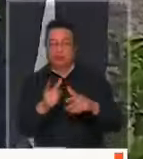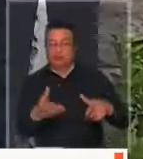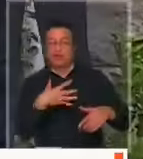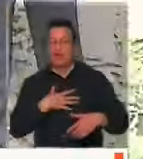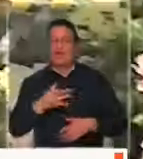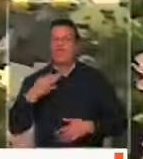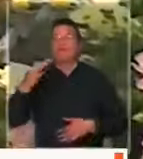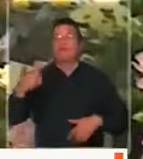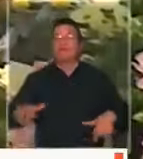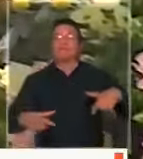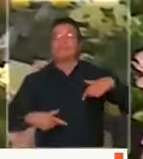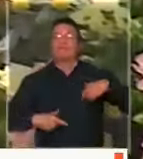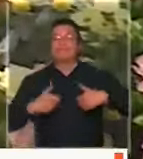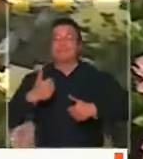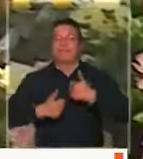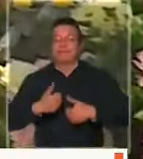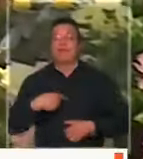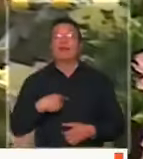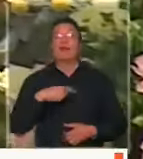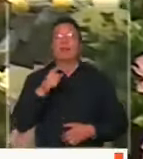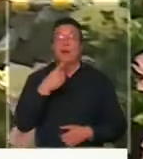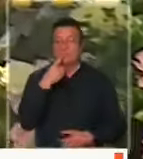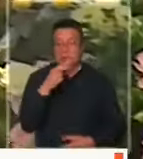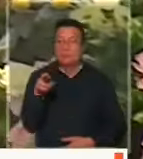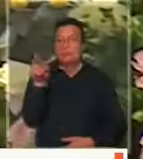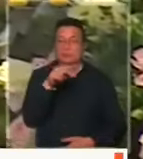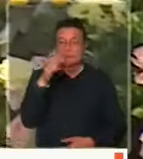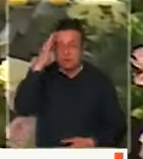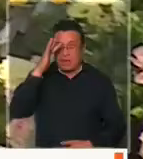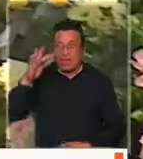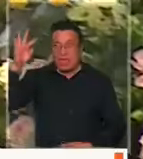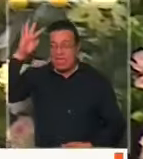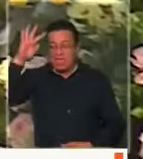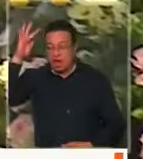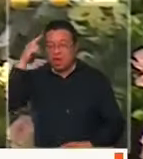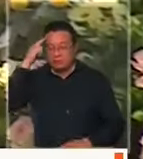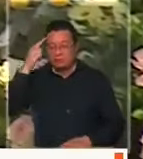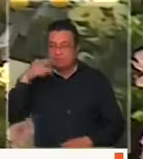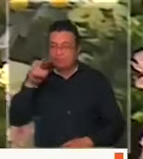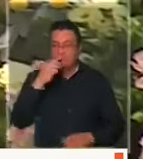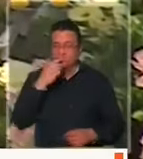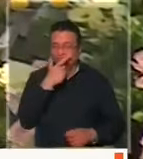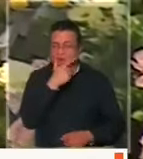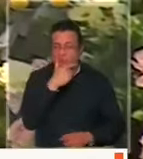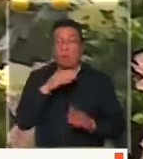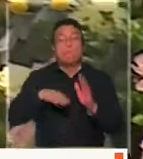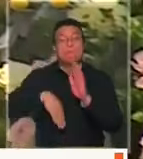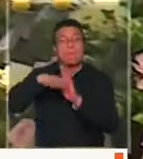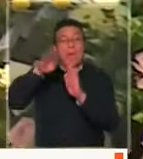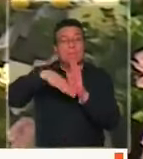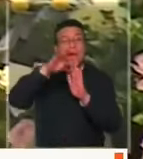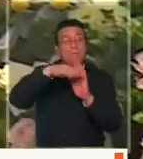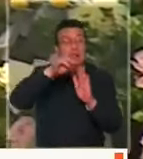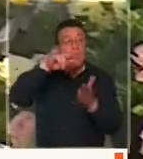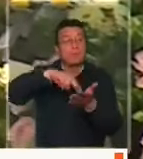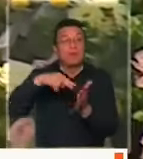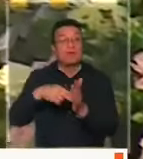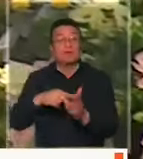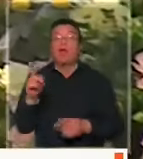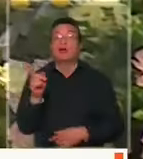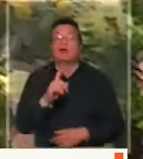en la derecha. Uno se replantea la cuestión ideológica, porque la inmensa mayoría de los problemas no